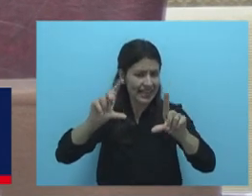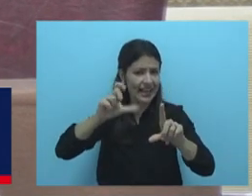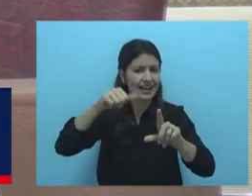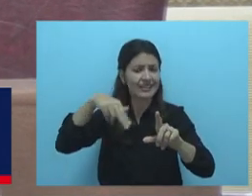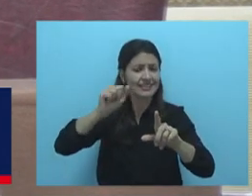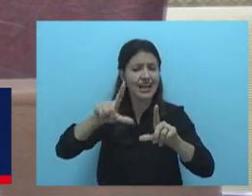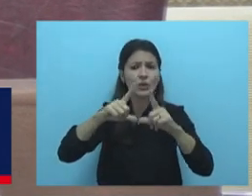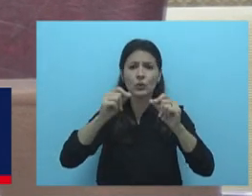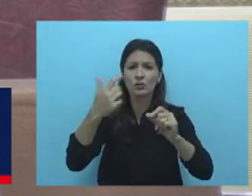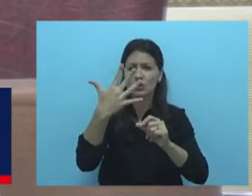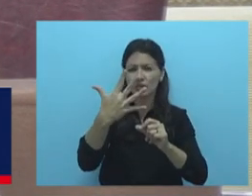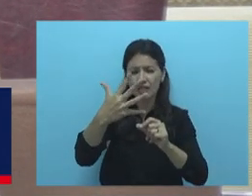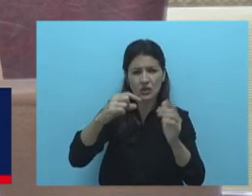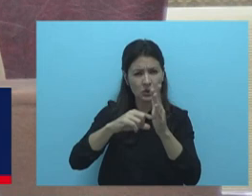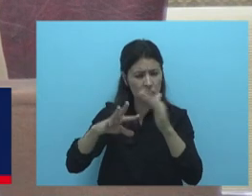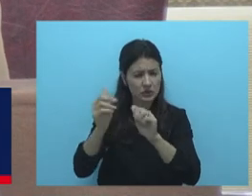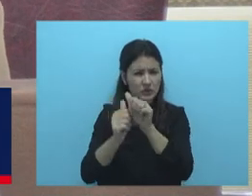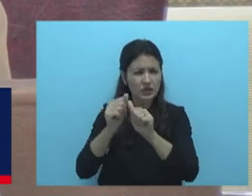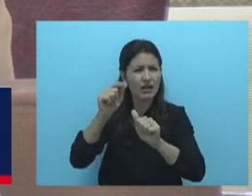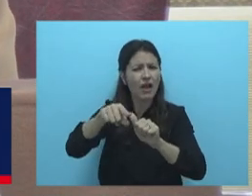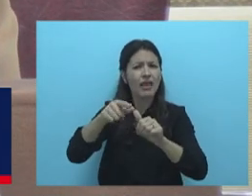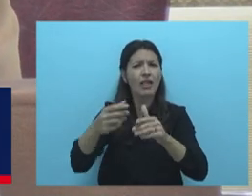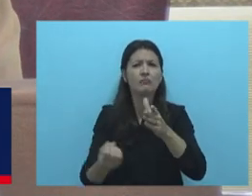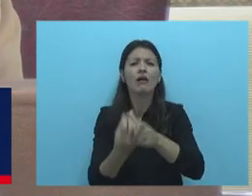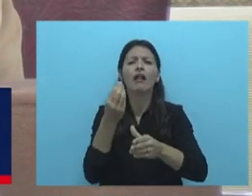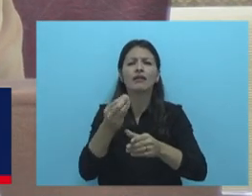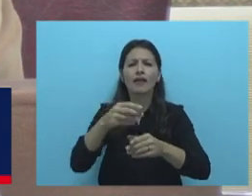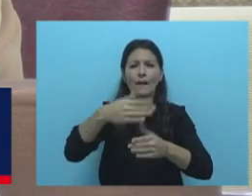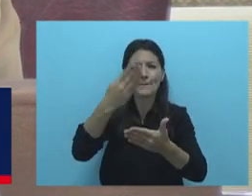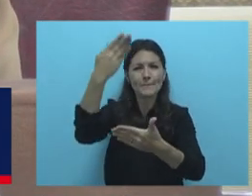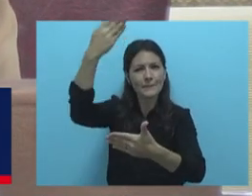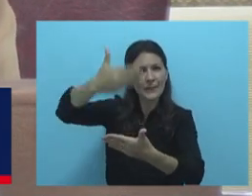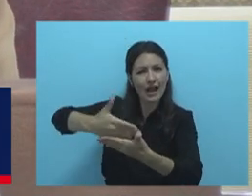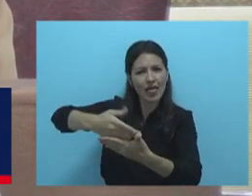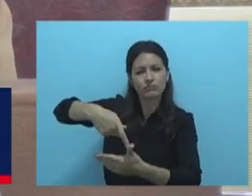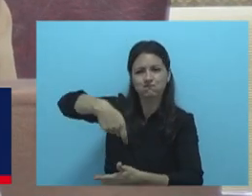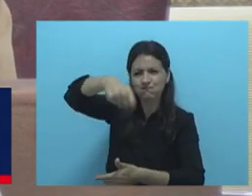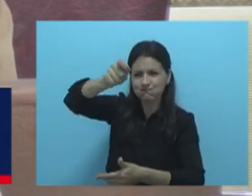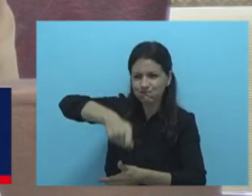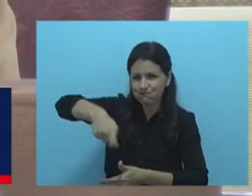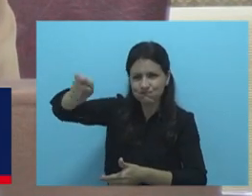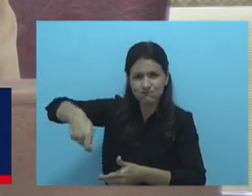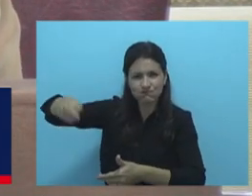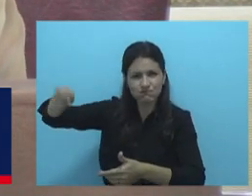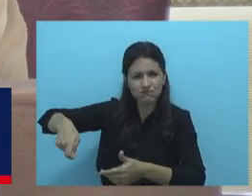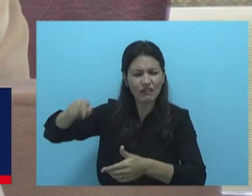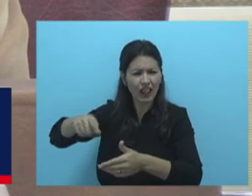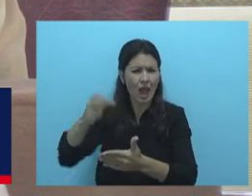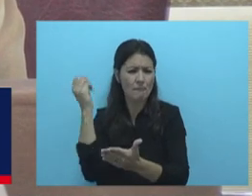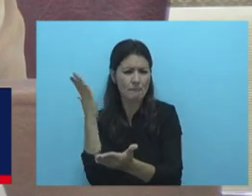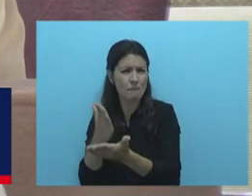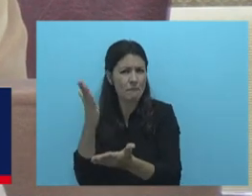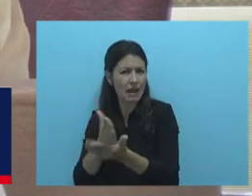es una expresión de barras bravas, y tanto la barra brava de Central como la barra brava de Newell's